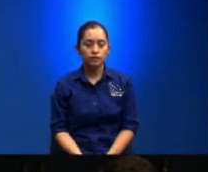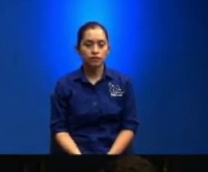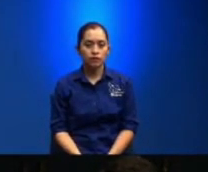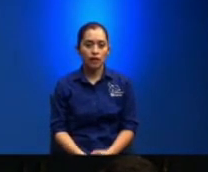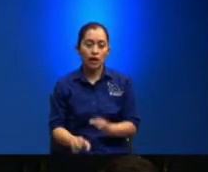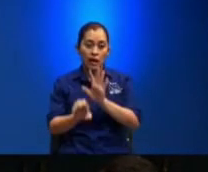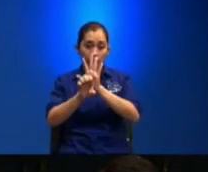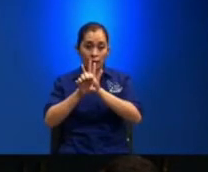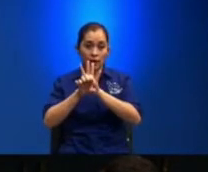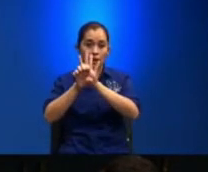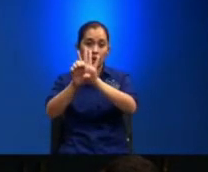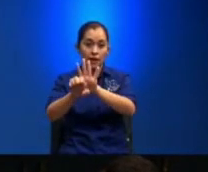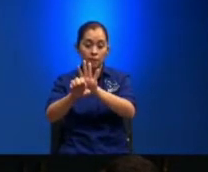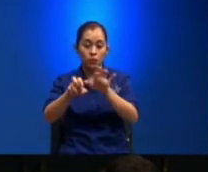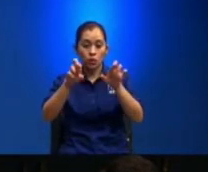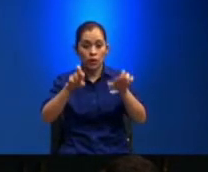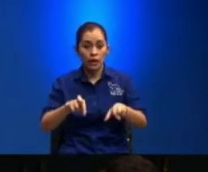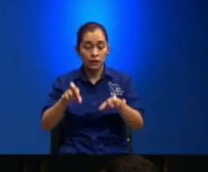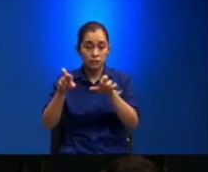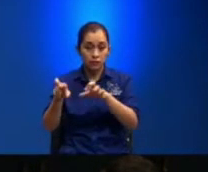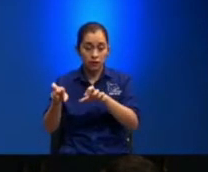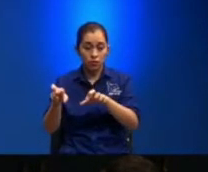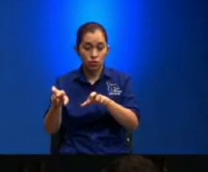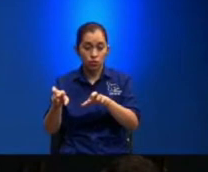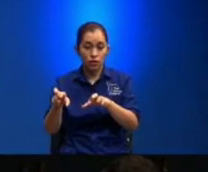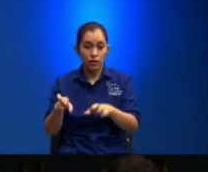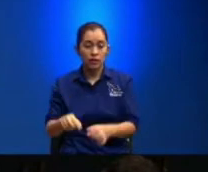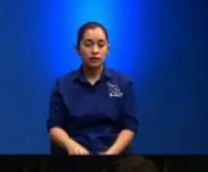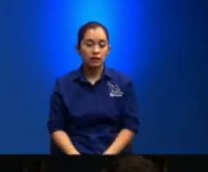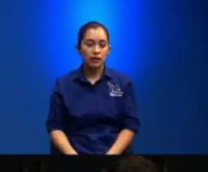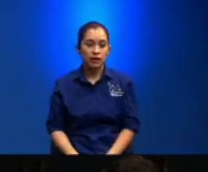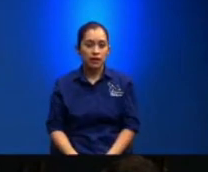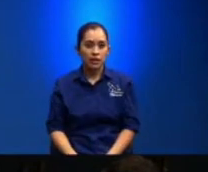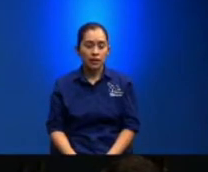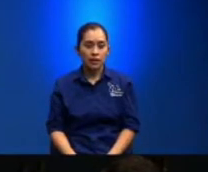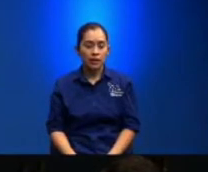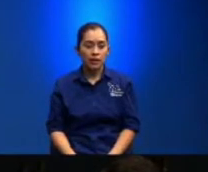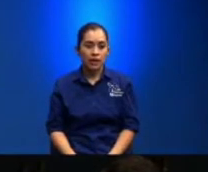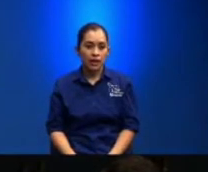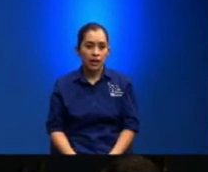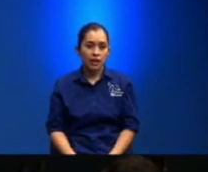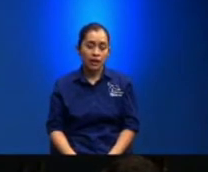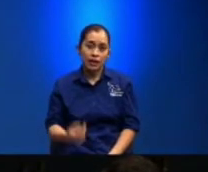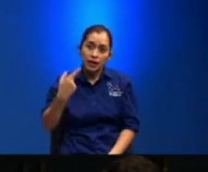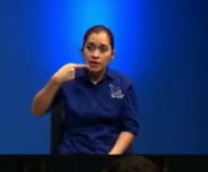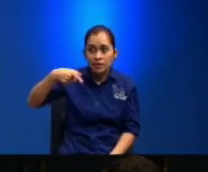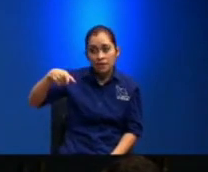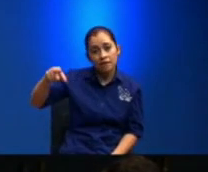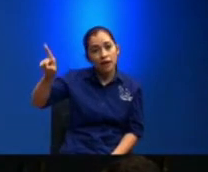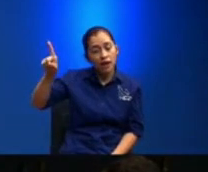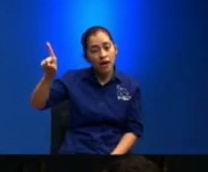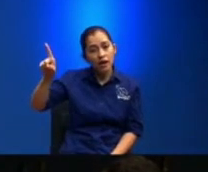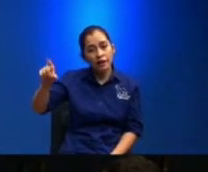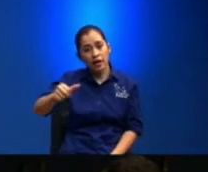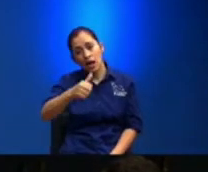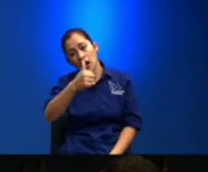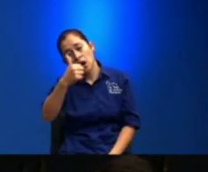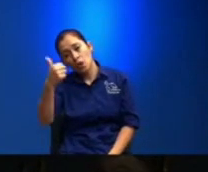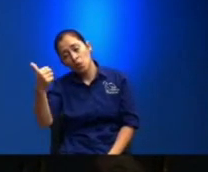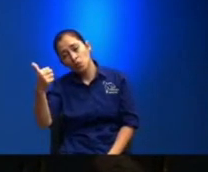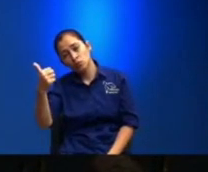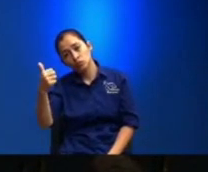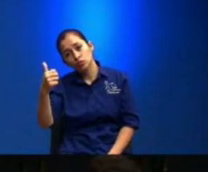a otros países a canadá eeuu méxico europa hay muchos muchos en europa en